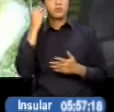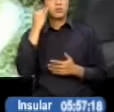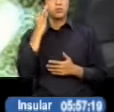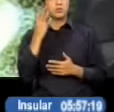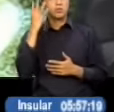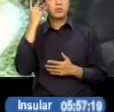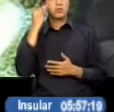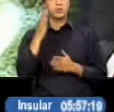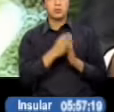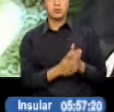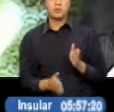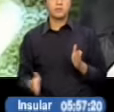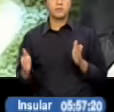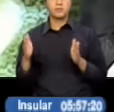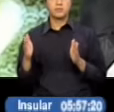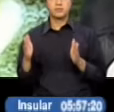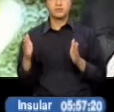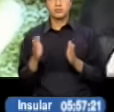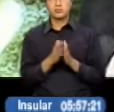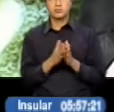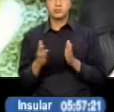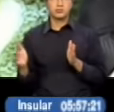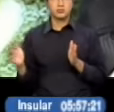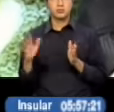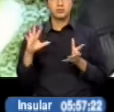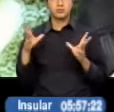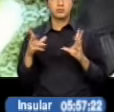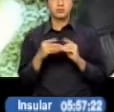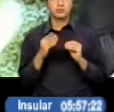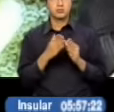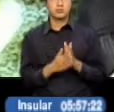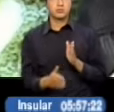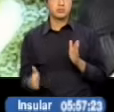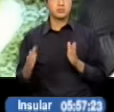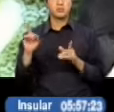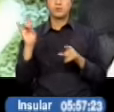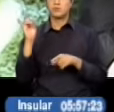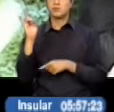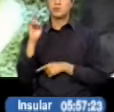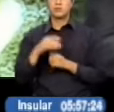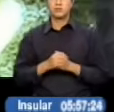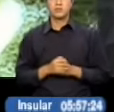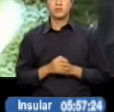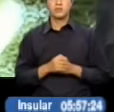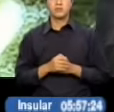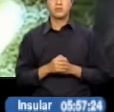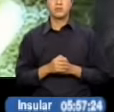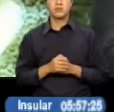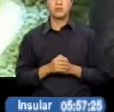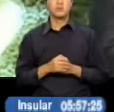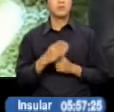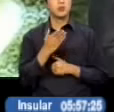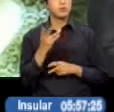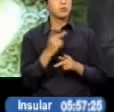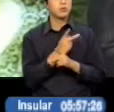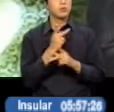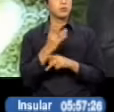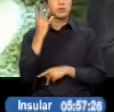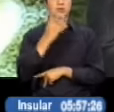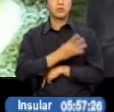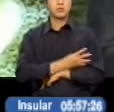de un lapso más prolongado de adaptamos otro en bolivia cuatro